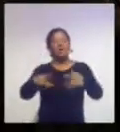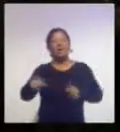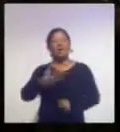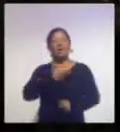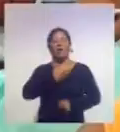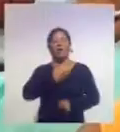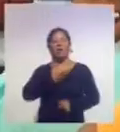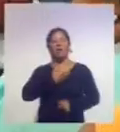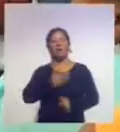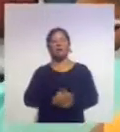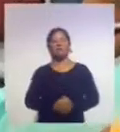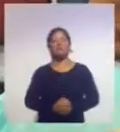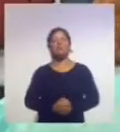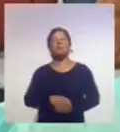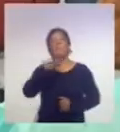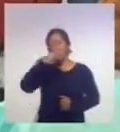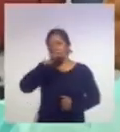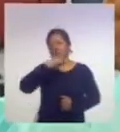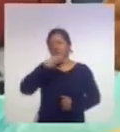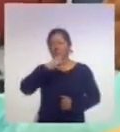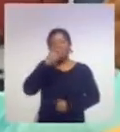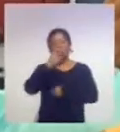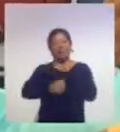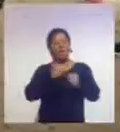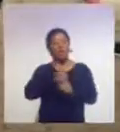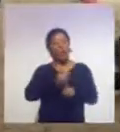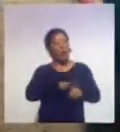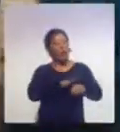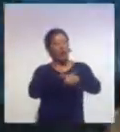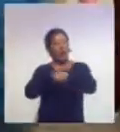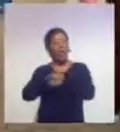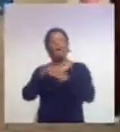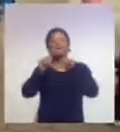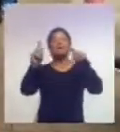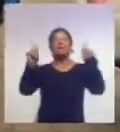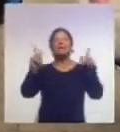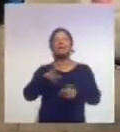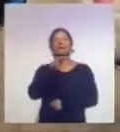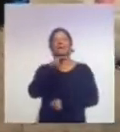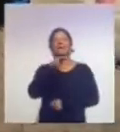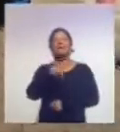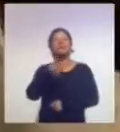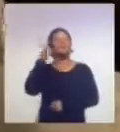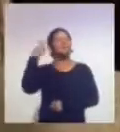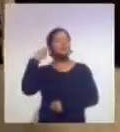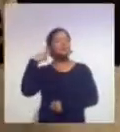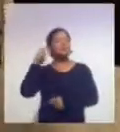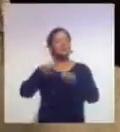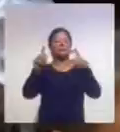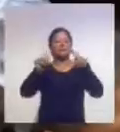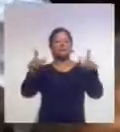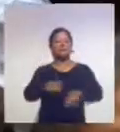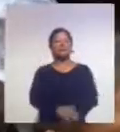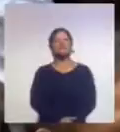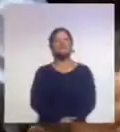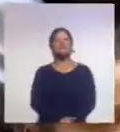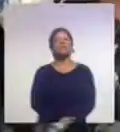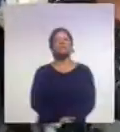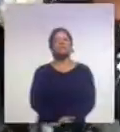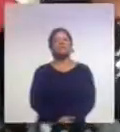Zócalo capitalino para celebrar un año más de Tlaxcala Televisión y Radio Tlaxcala.